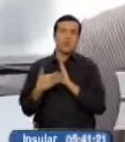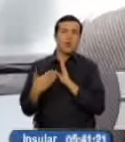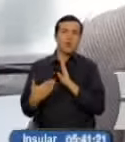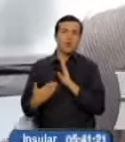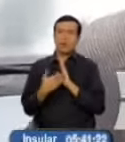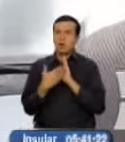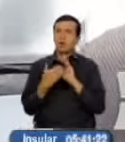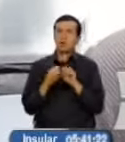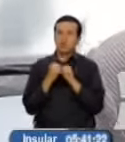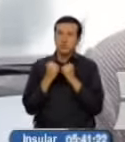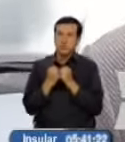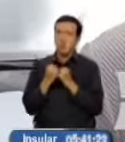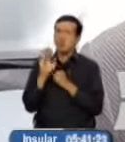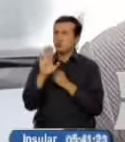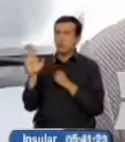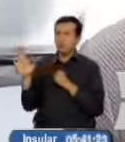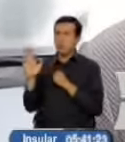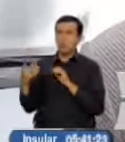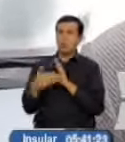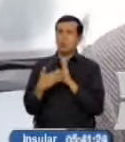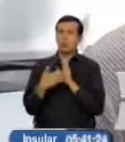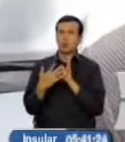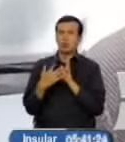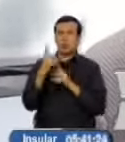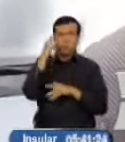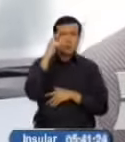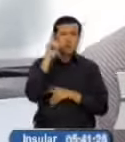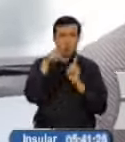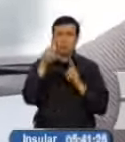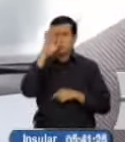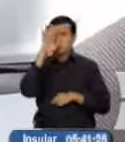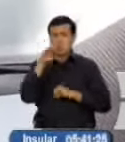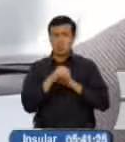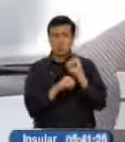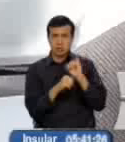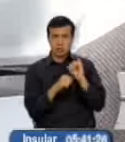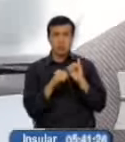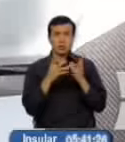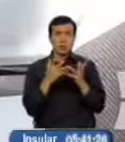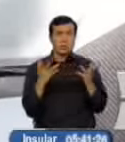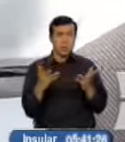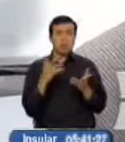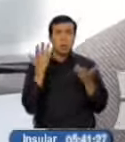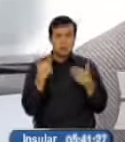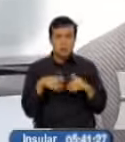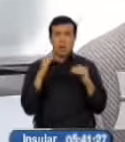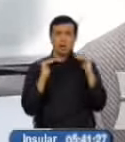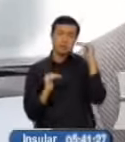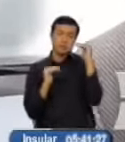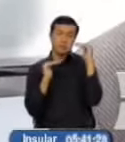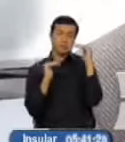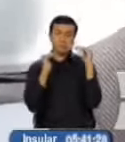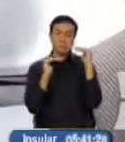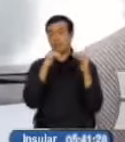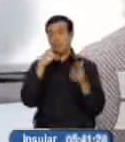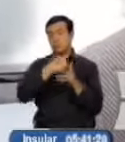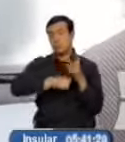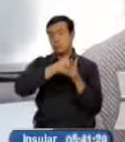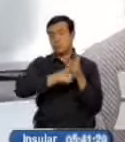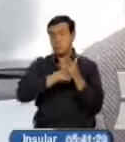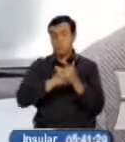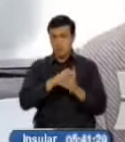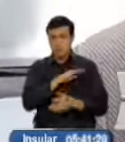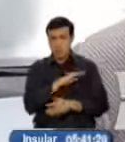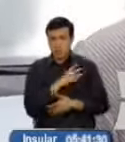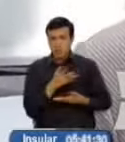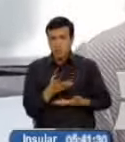políticas sociales, los gobiernos que son llamados progresistas o de izquierda, que son los que han reducido todas las brechas de desigualdad, son los